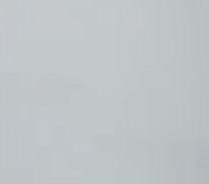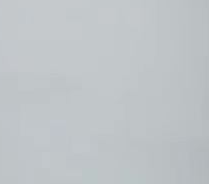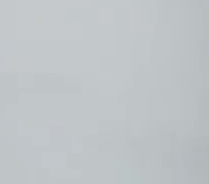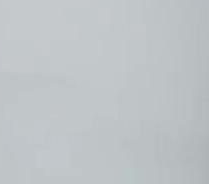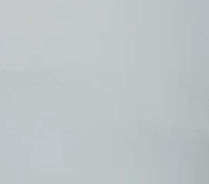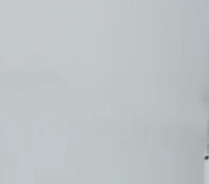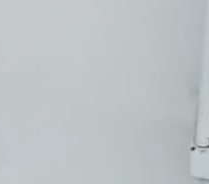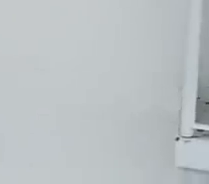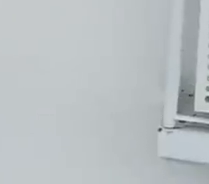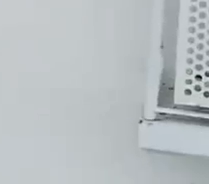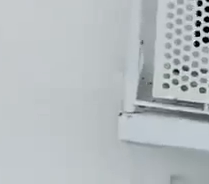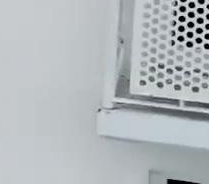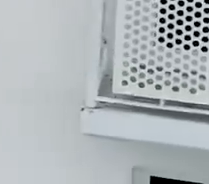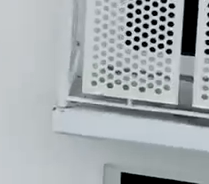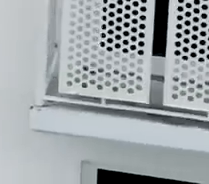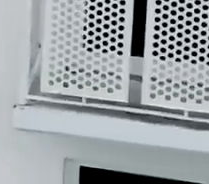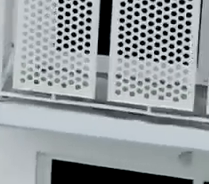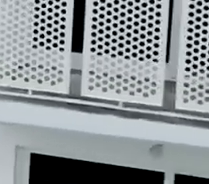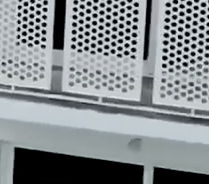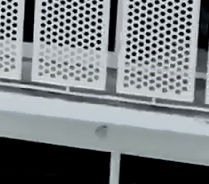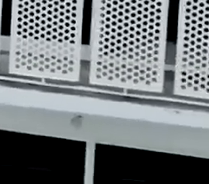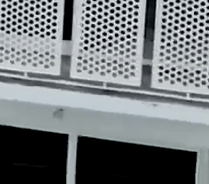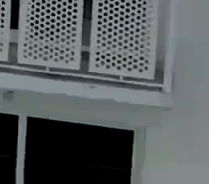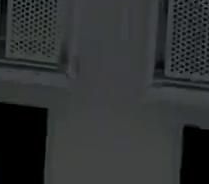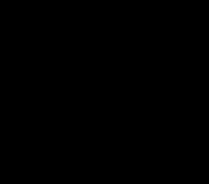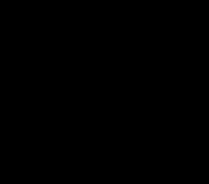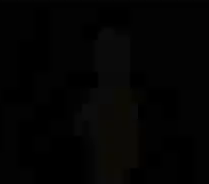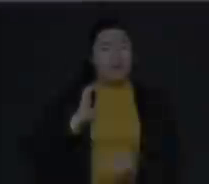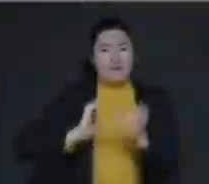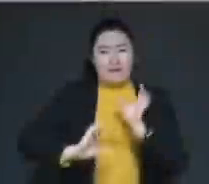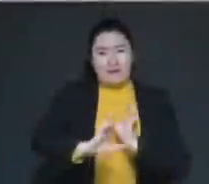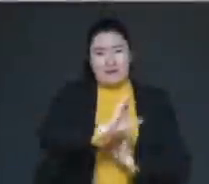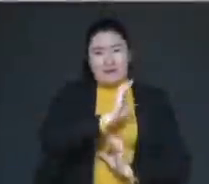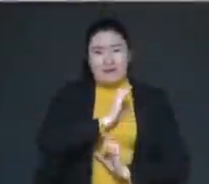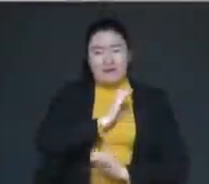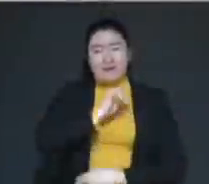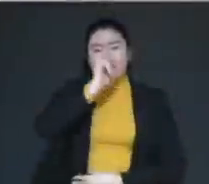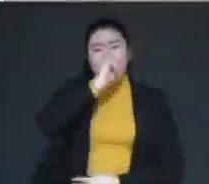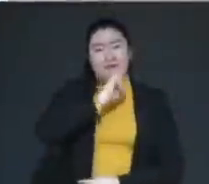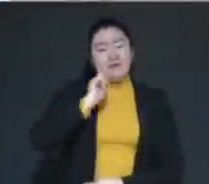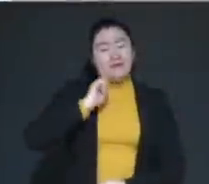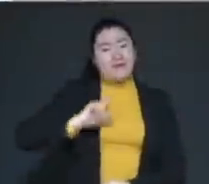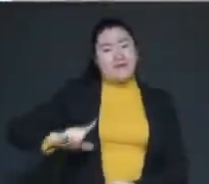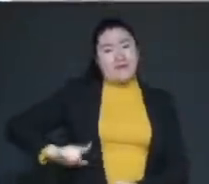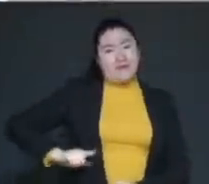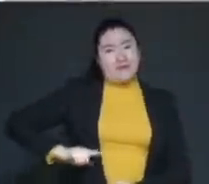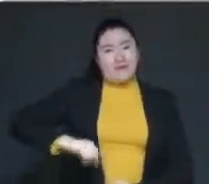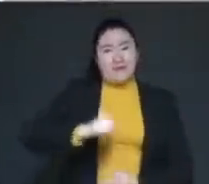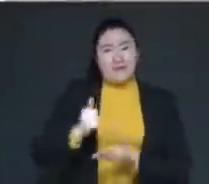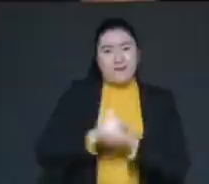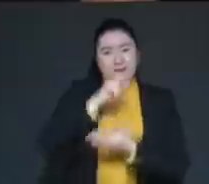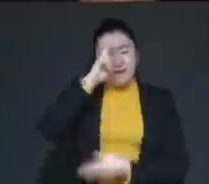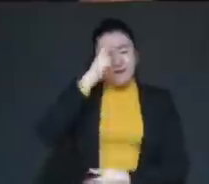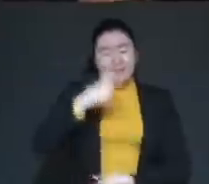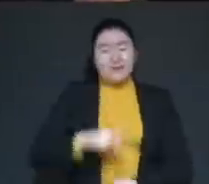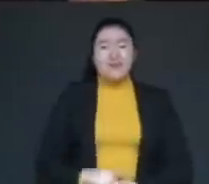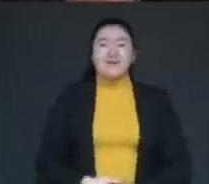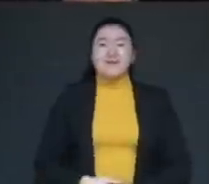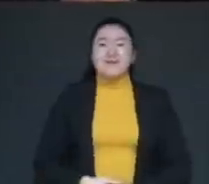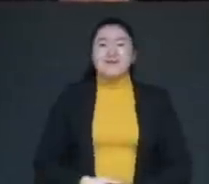De la Ciudad de México. Muy buenas tardes.